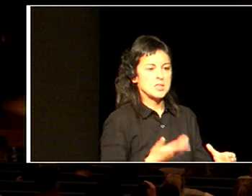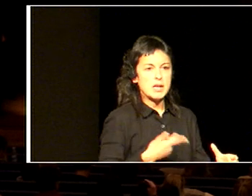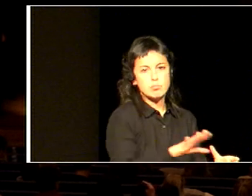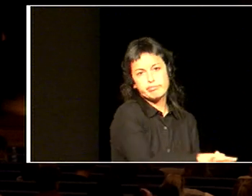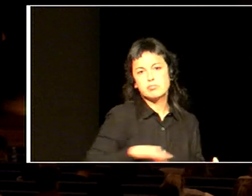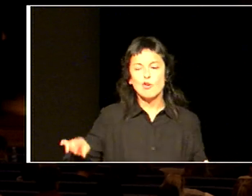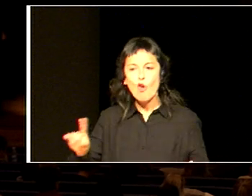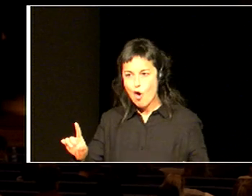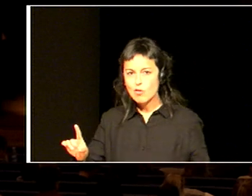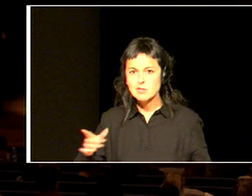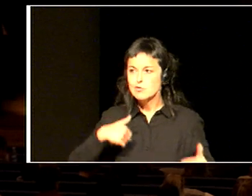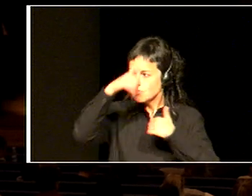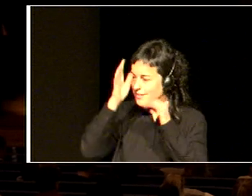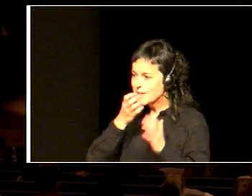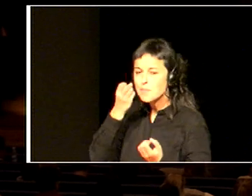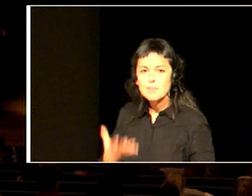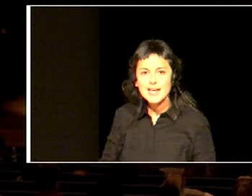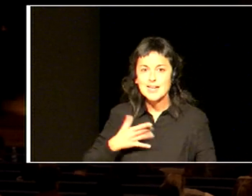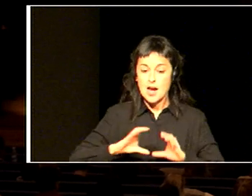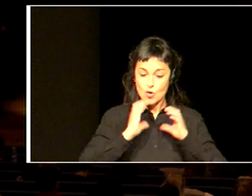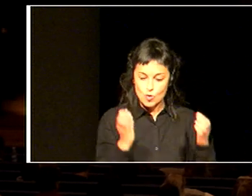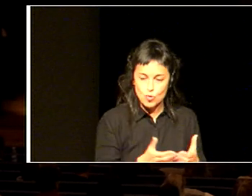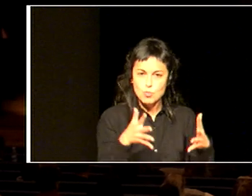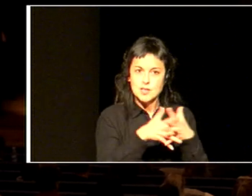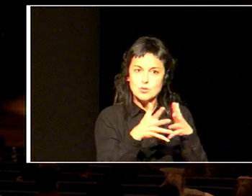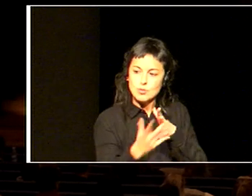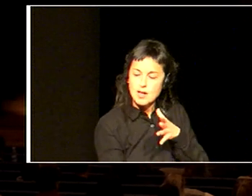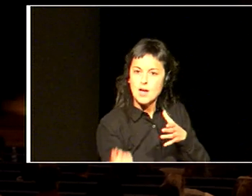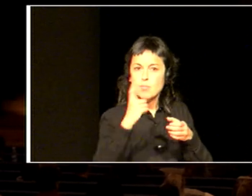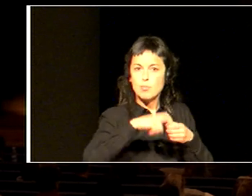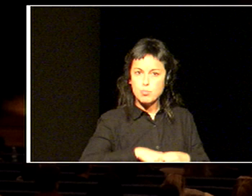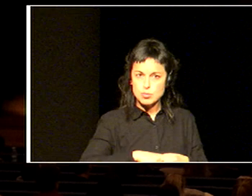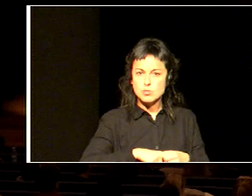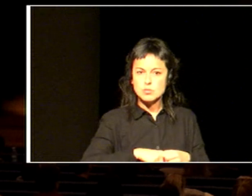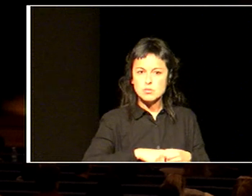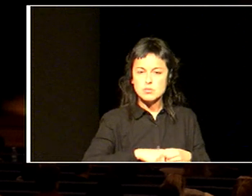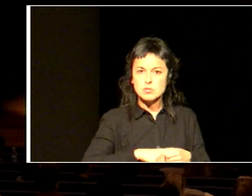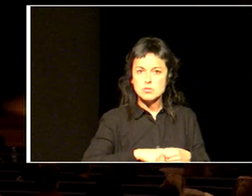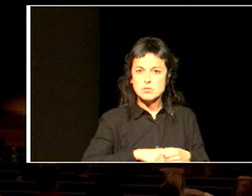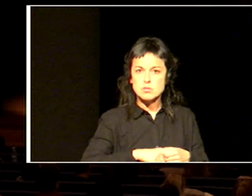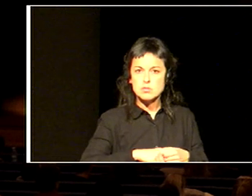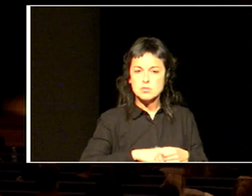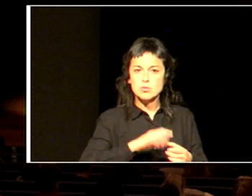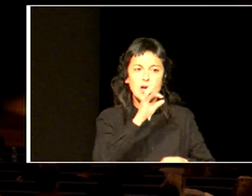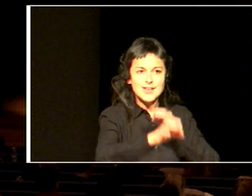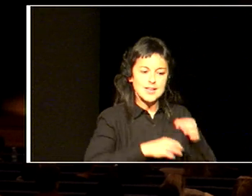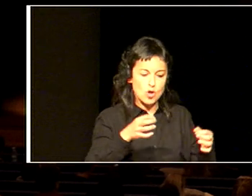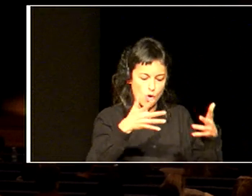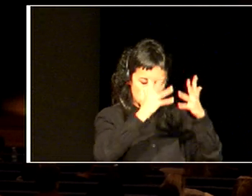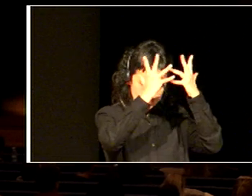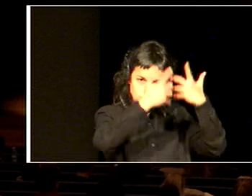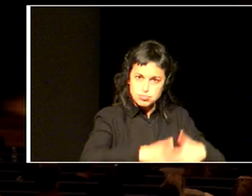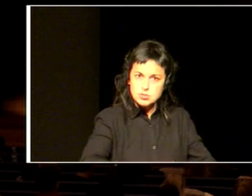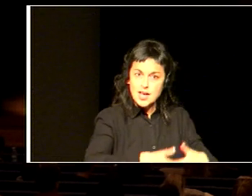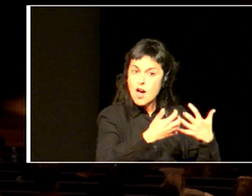Entonces, formaba parte de un equipo, de una estructura, de una organización sistemáticamente que ya formaba, que ya estaba formada